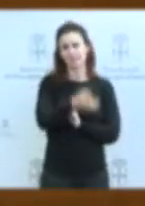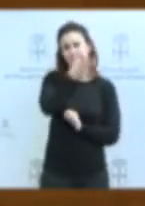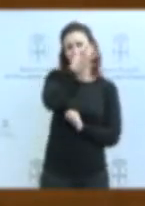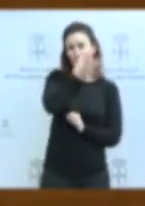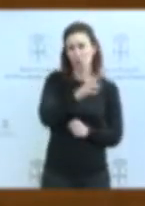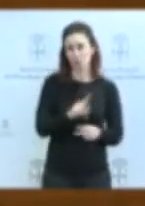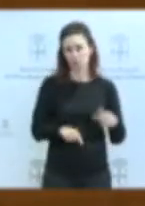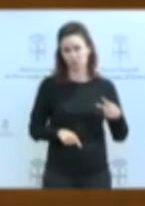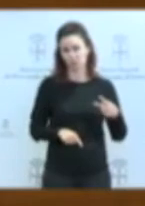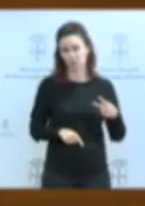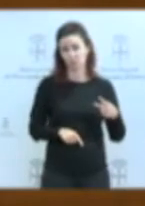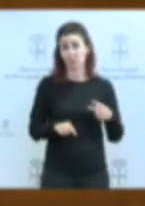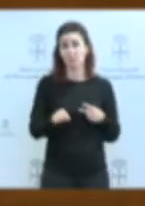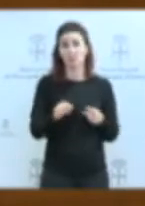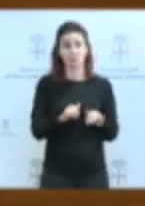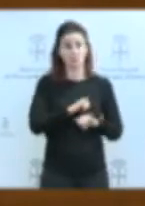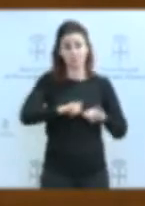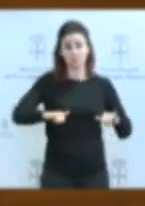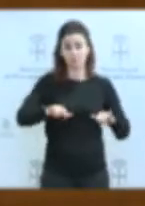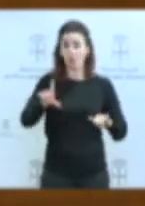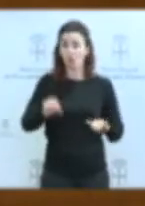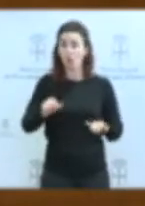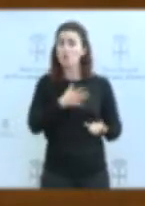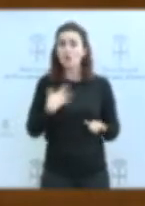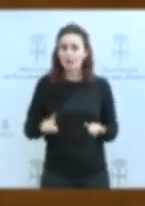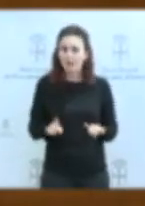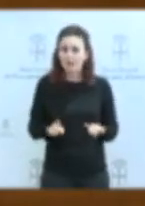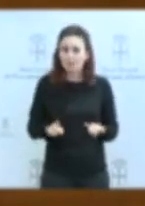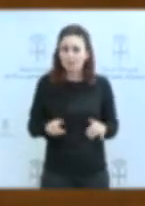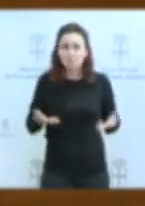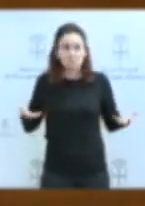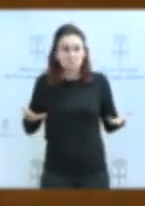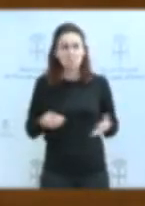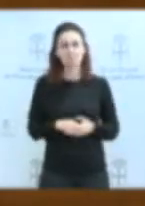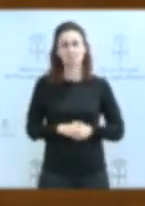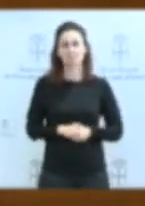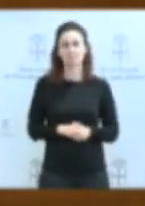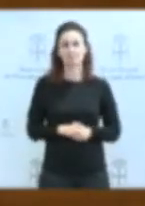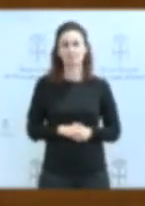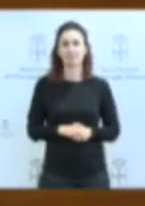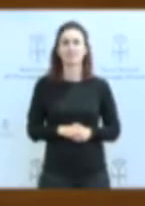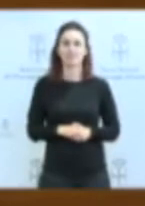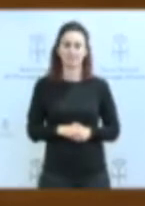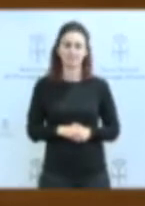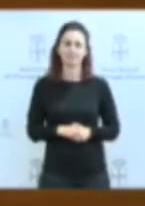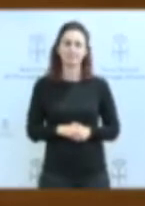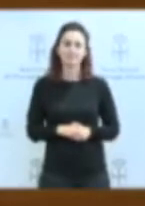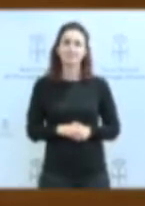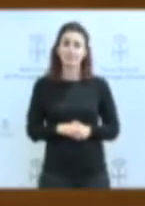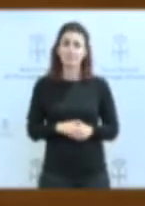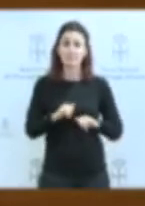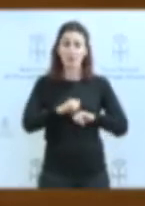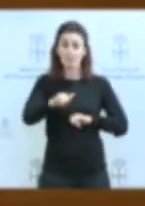cost, insisto, y por otra parte juegan también con la capacidad de los aviones. Ese es un dato técnico, pero es un parámetro que